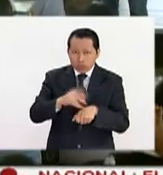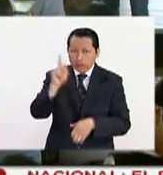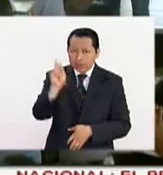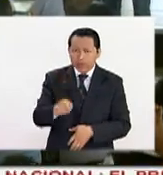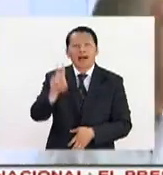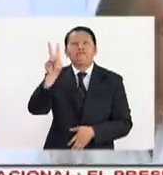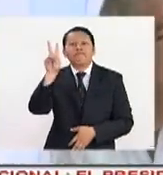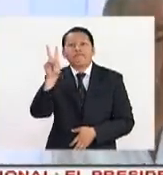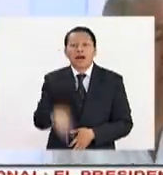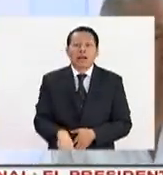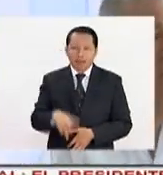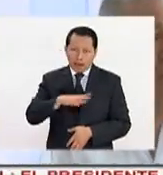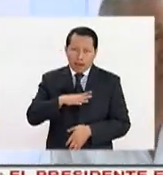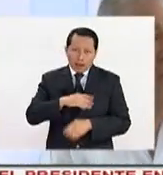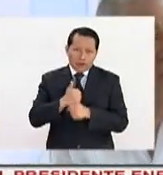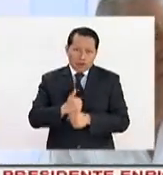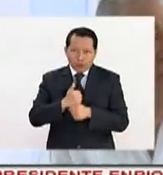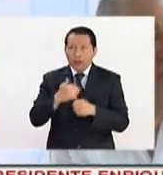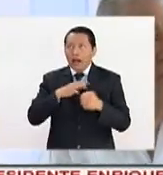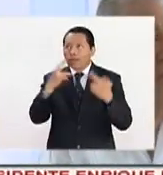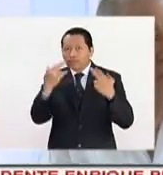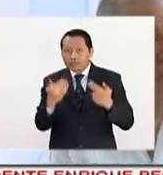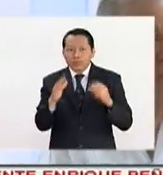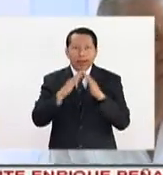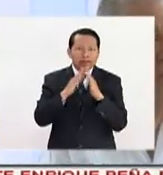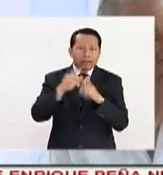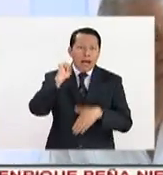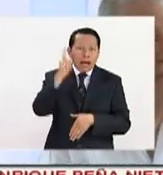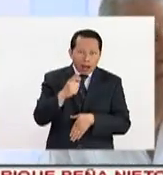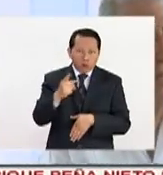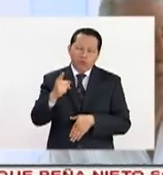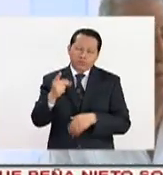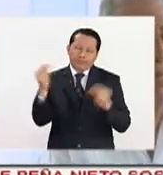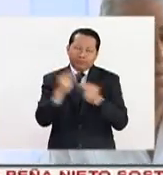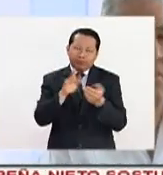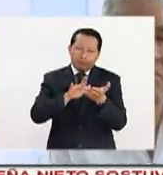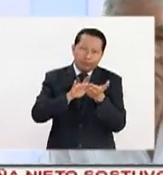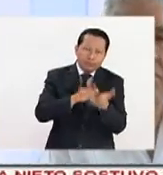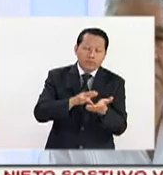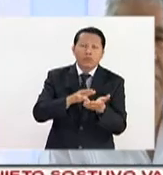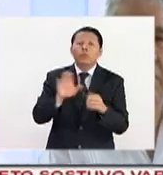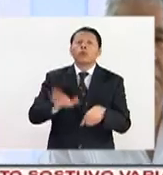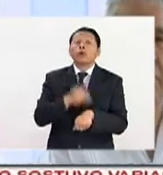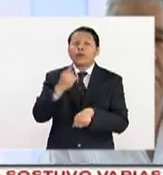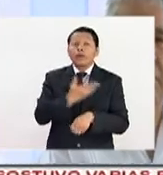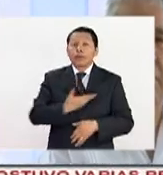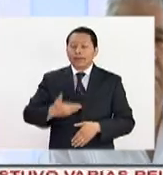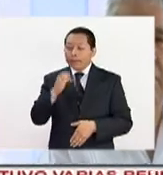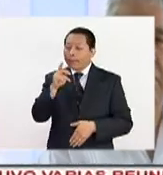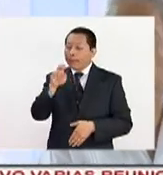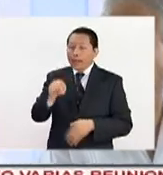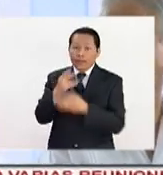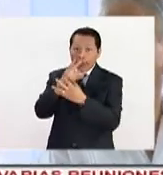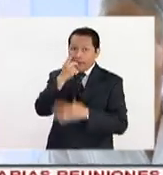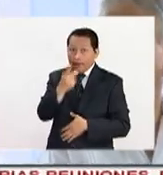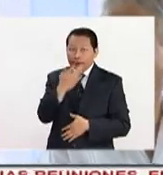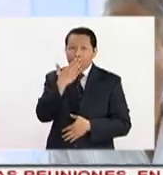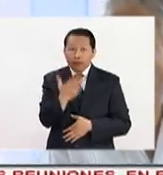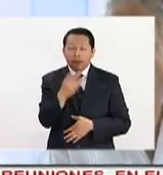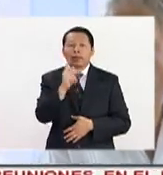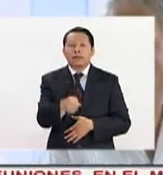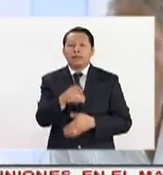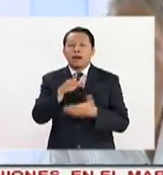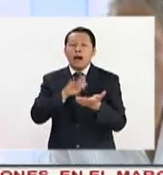sido damnificada y que merece este apoyo, que como lo ha dicho muy bien el presidente Peña, es un apoyo